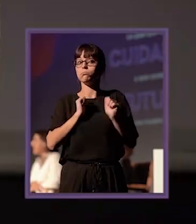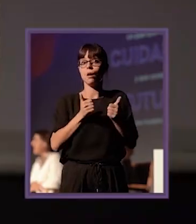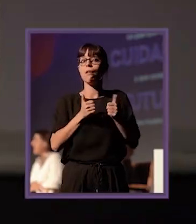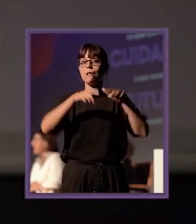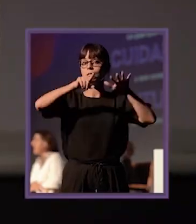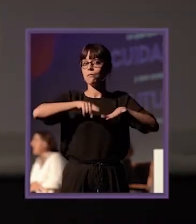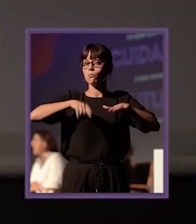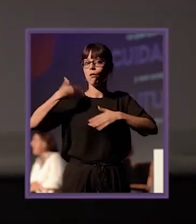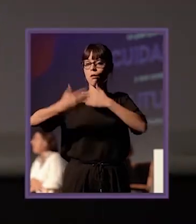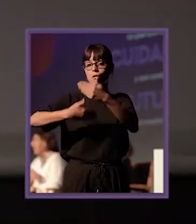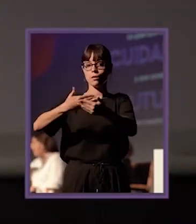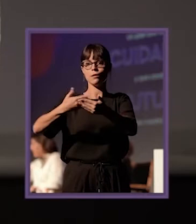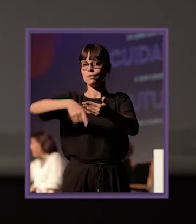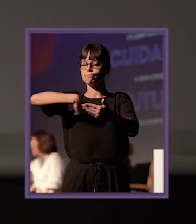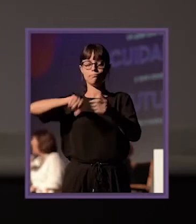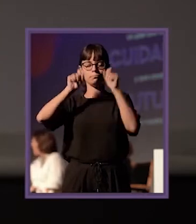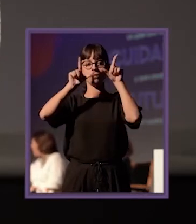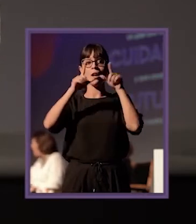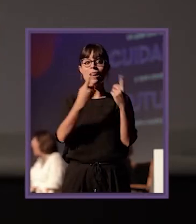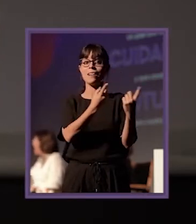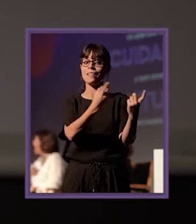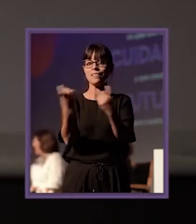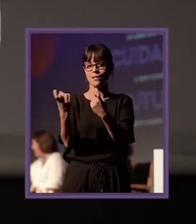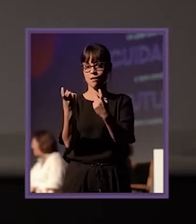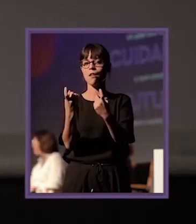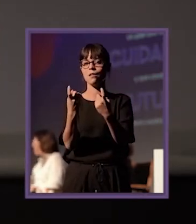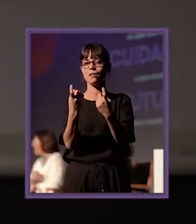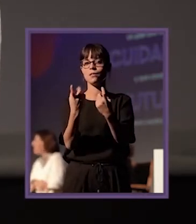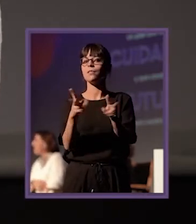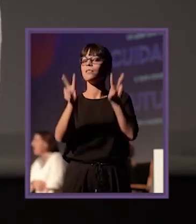una serie de necesidades que rondaban alrededor